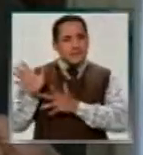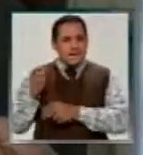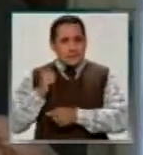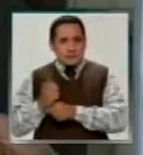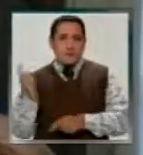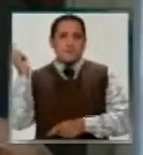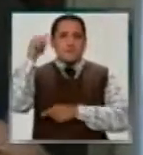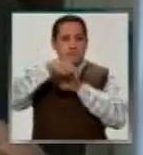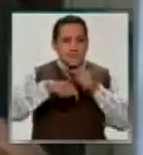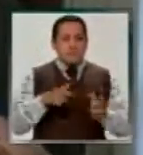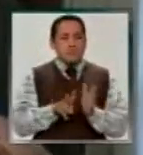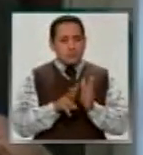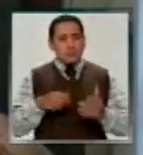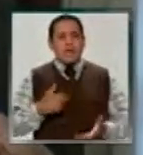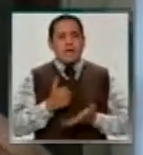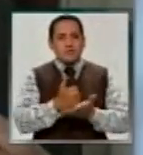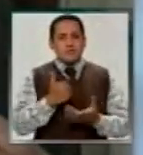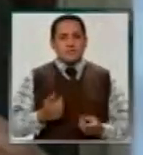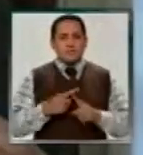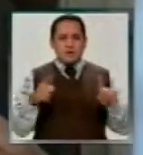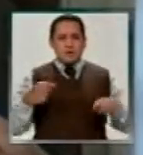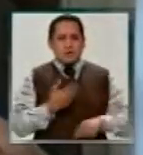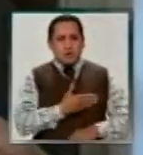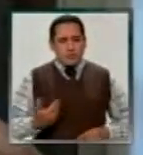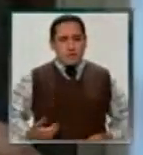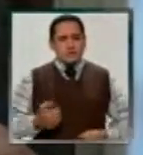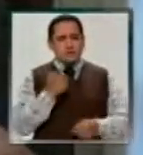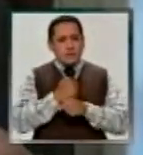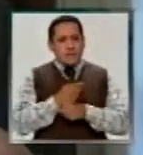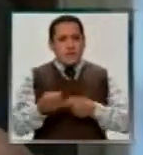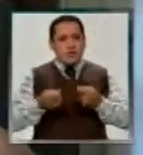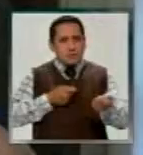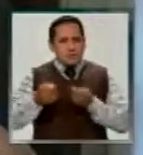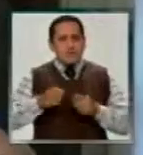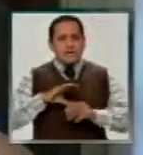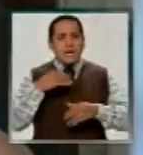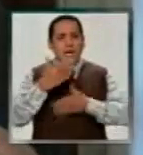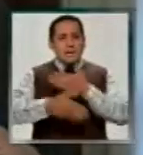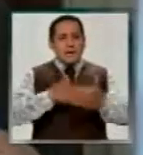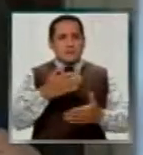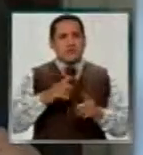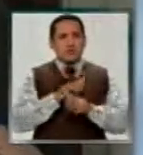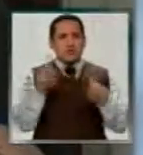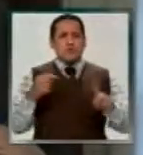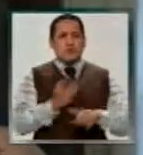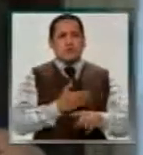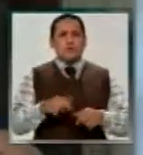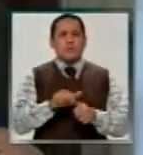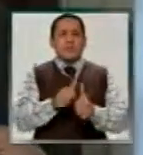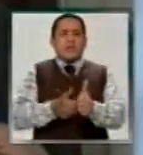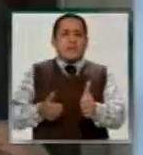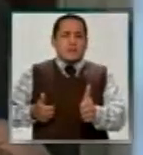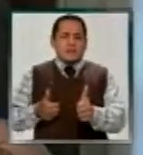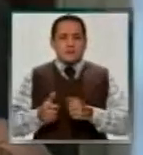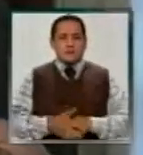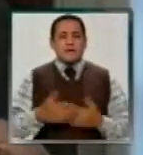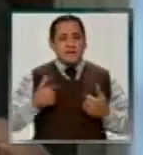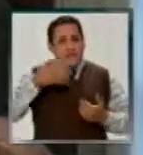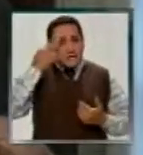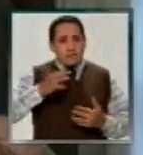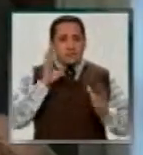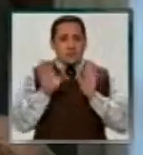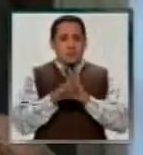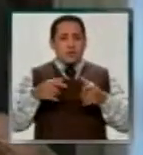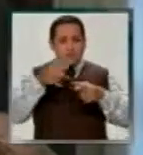voluntad pero tenemos que tener un estado eficiente un estado de gestión un estado que avance no un estado que esté para atrás y creemos que ese tipo